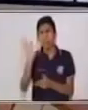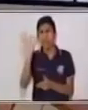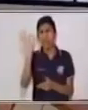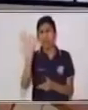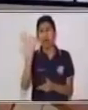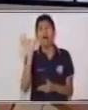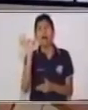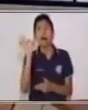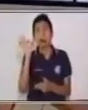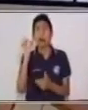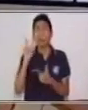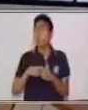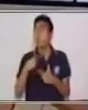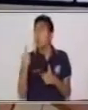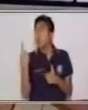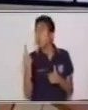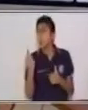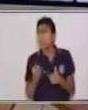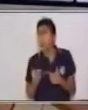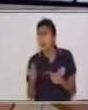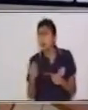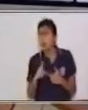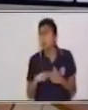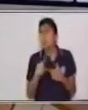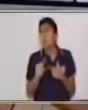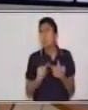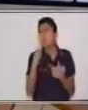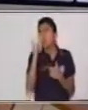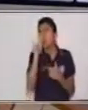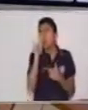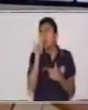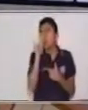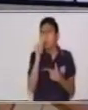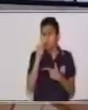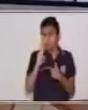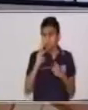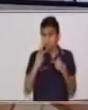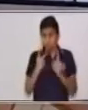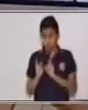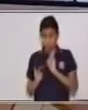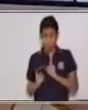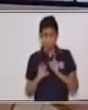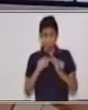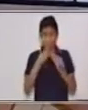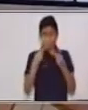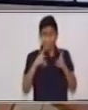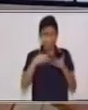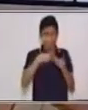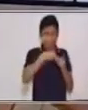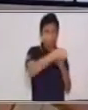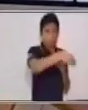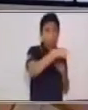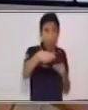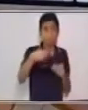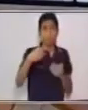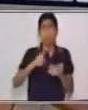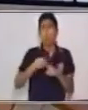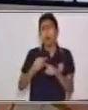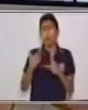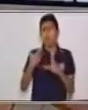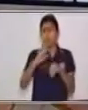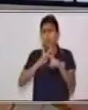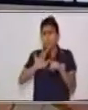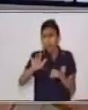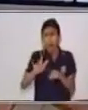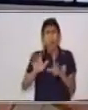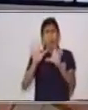Efectivamente, ¿cuándo? ¿Cuándo reparte sus productos el granjero? En las mañanas. Eso